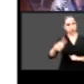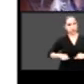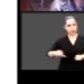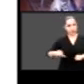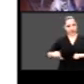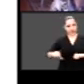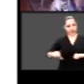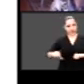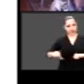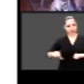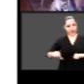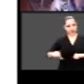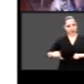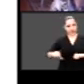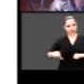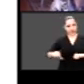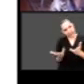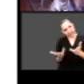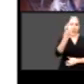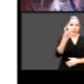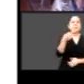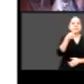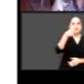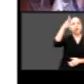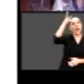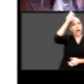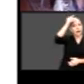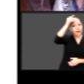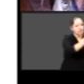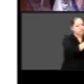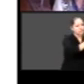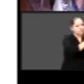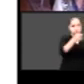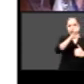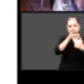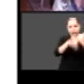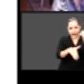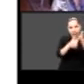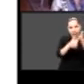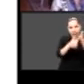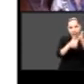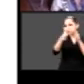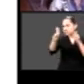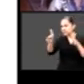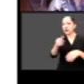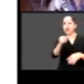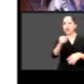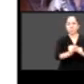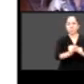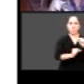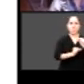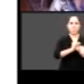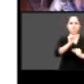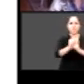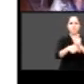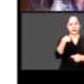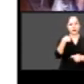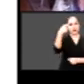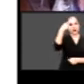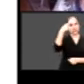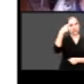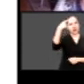esta autorregulación que es absolutamente crítica déjenme hablarles muy